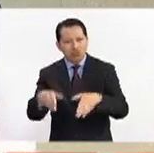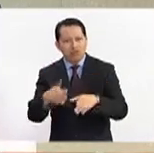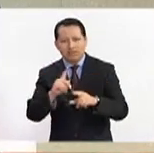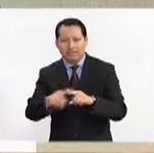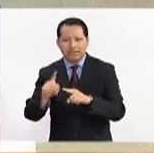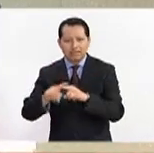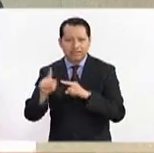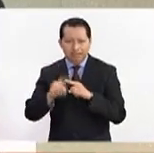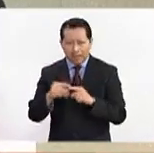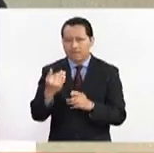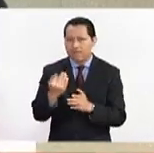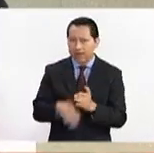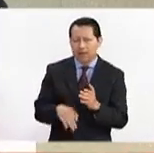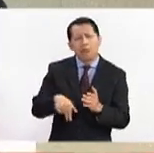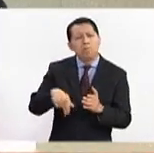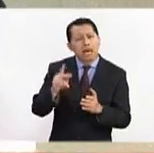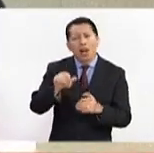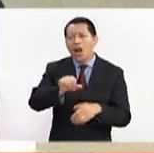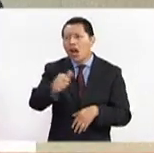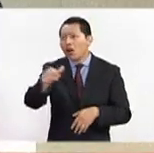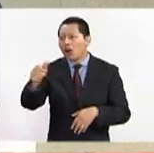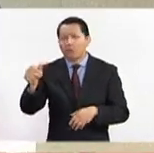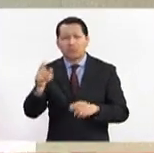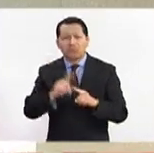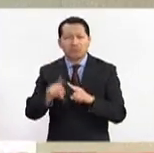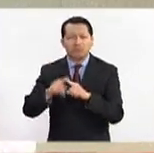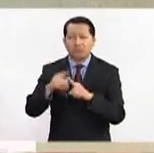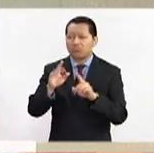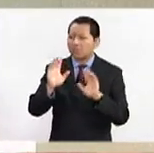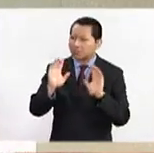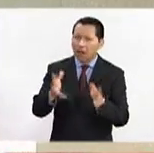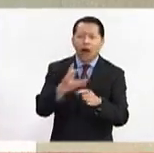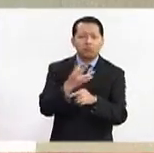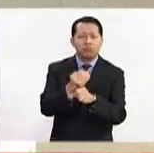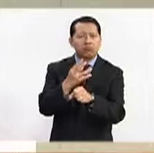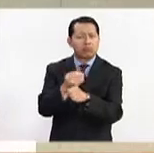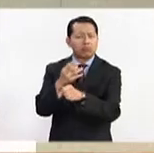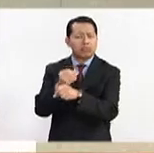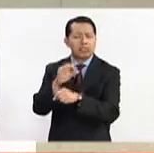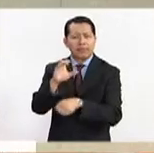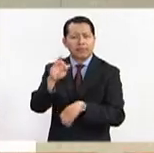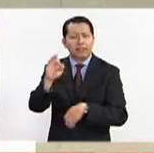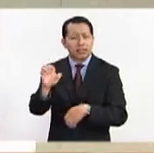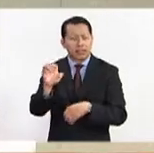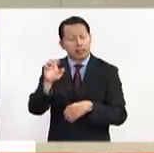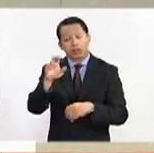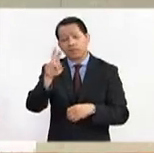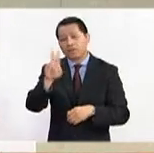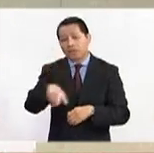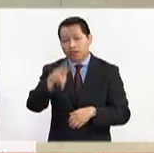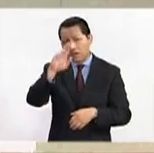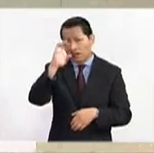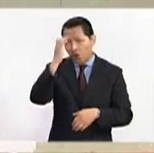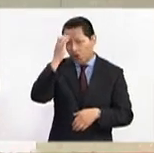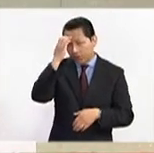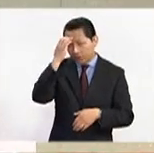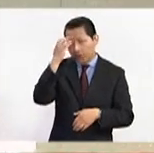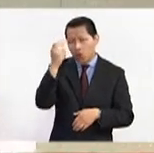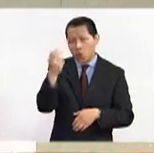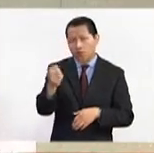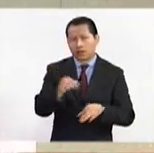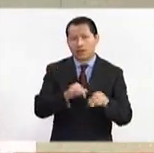pero todo lo demás hemos recuperado con la CFE, así que nuestro reconocimiento a esta